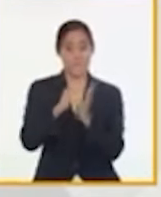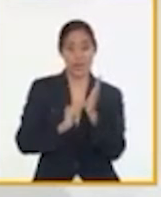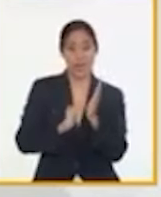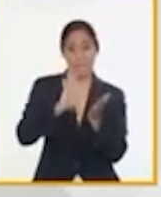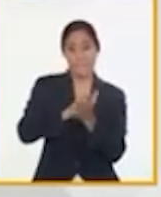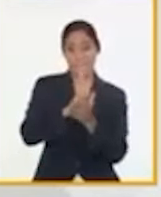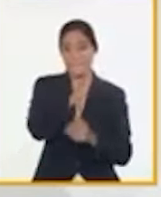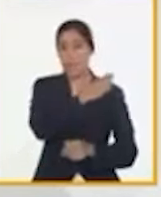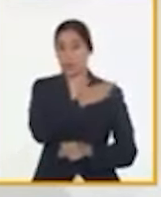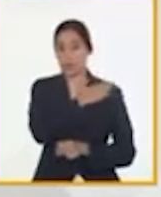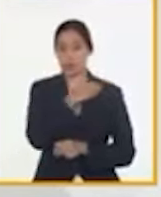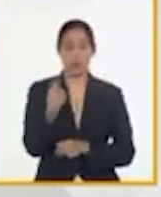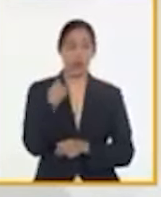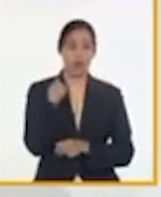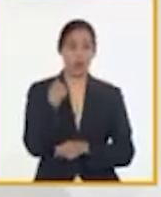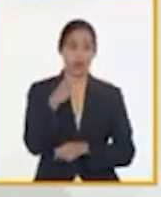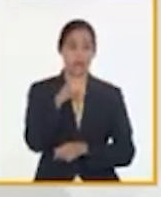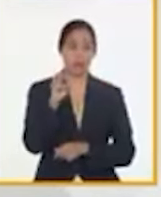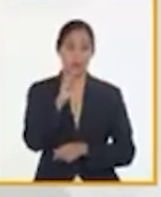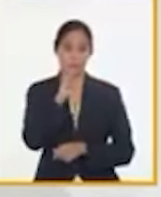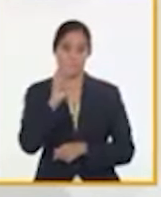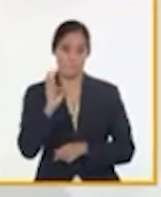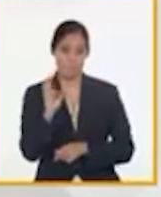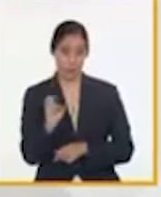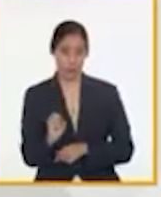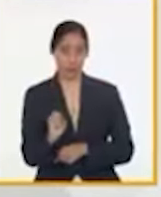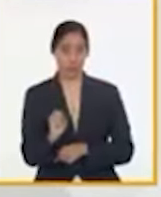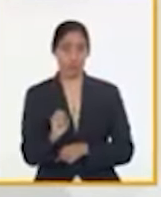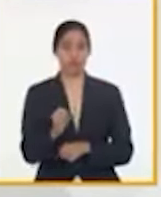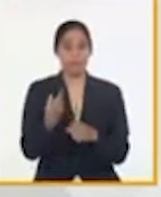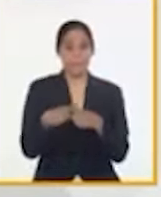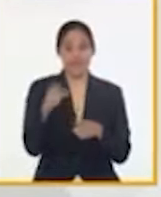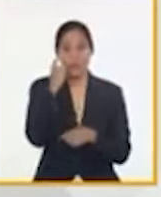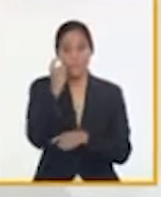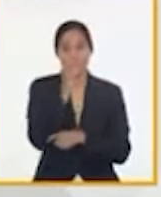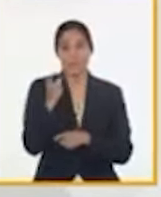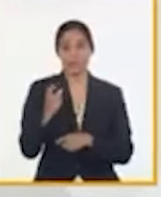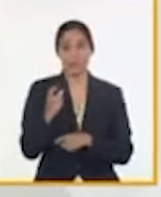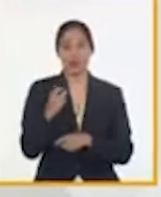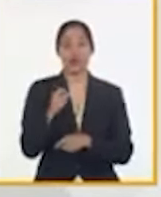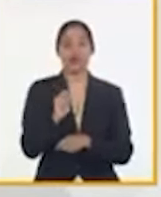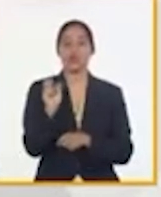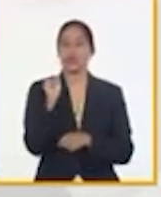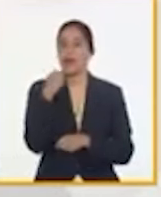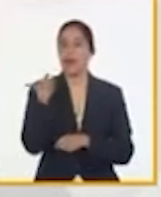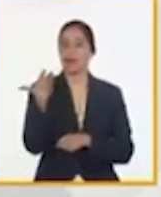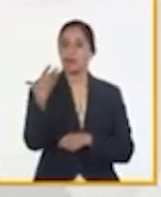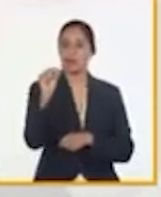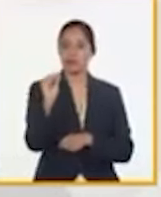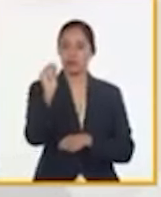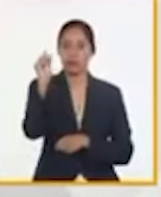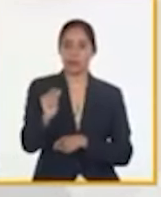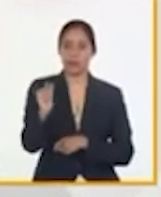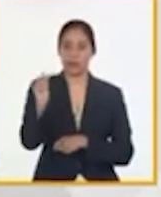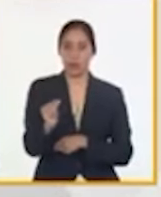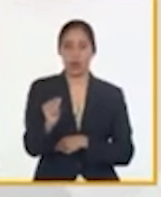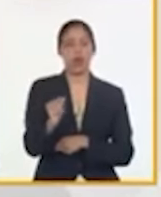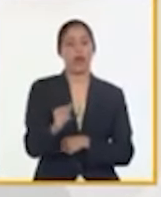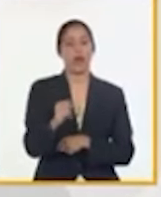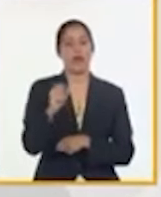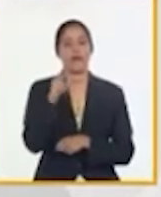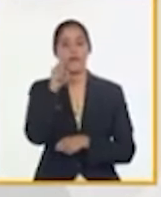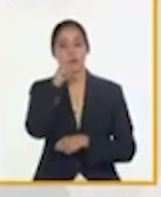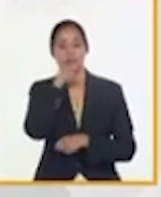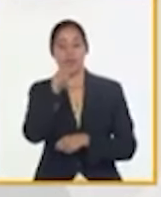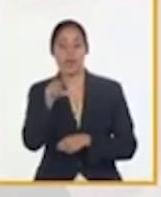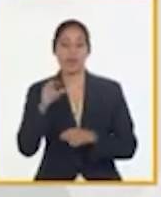2020, pero tiene impacto cuando nosotros hablamos, para que se entienda, es que todo el que salió de finales de marzo 2018 para acá está en En